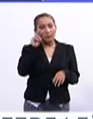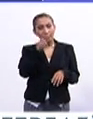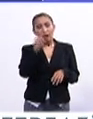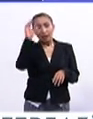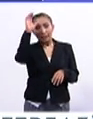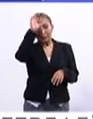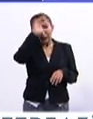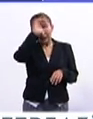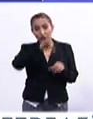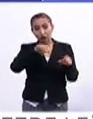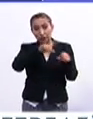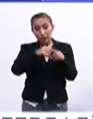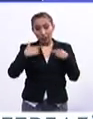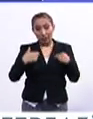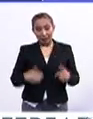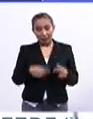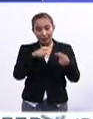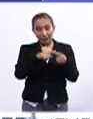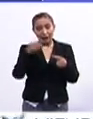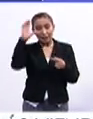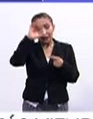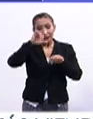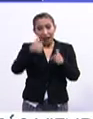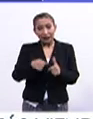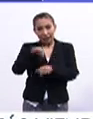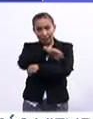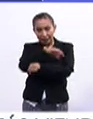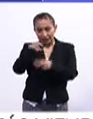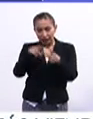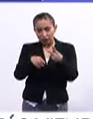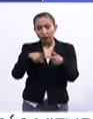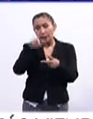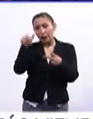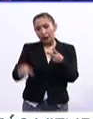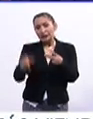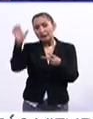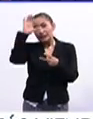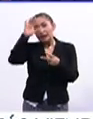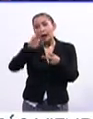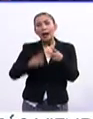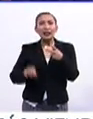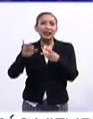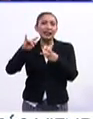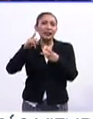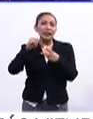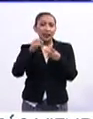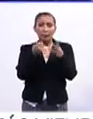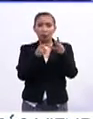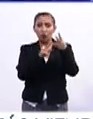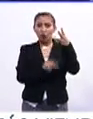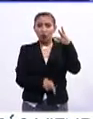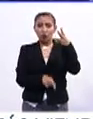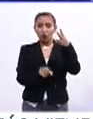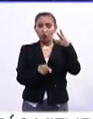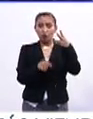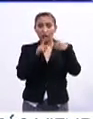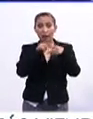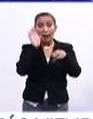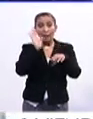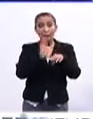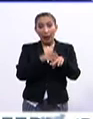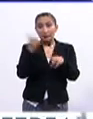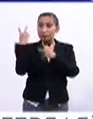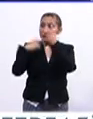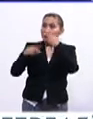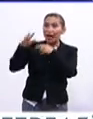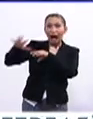ciencias sociales y humanidades, después ciencias y artes para el diseño y después las ciencias básicas e ingeniería. Al mismo tiempo, los que recibimos